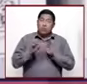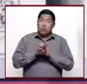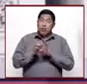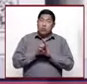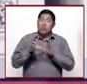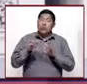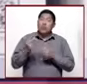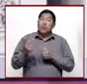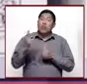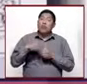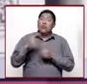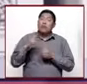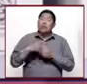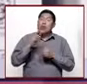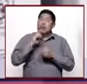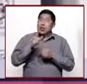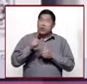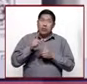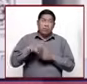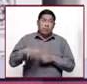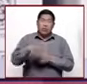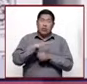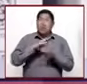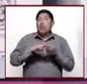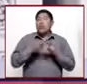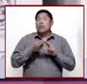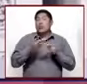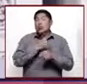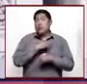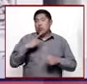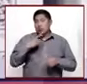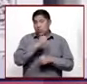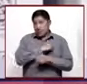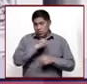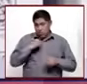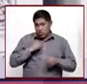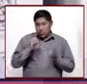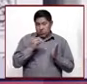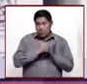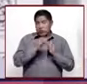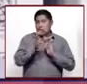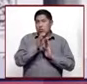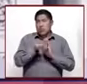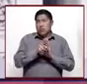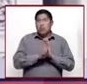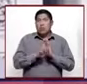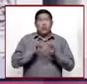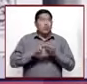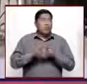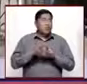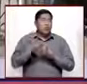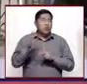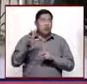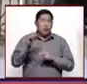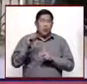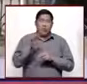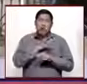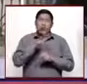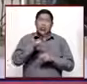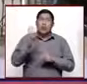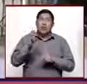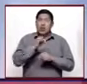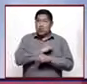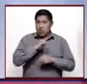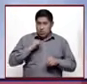son parte en realidad del número de parlamentarios que está establecido en la Constitución, 130 diputados y 36